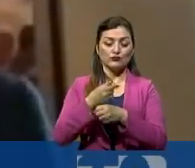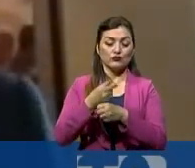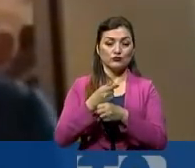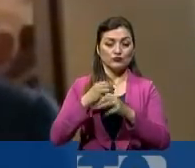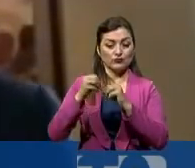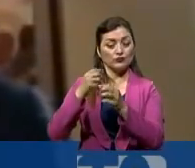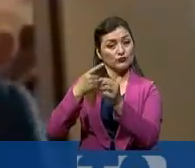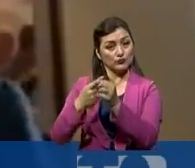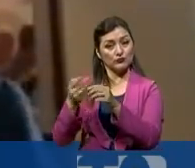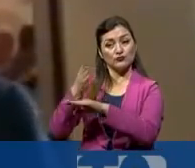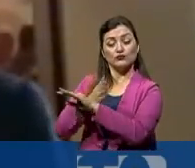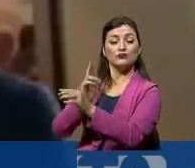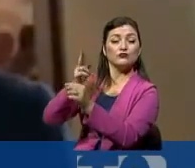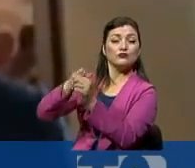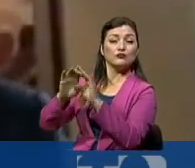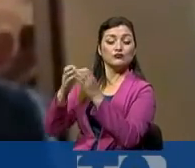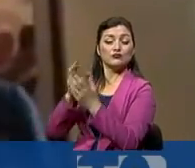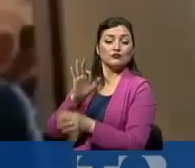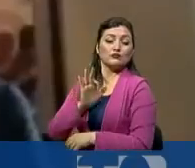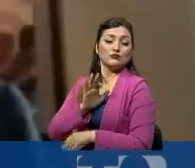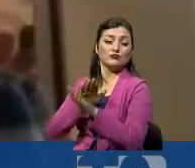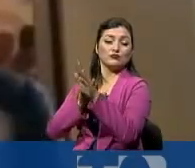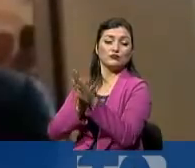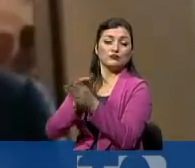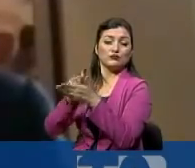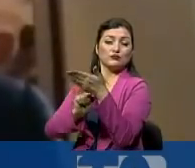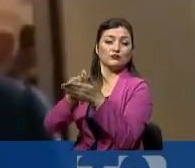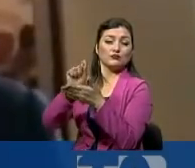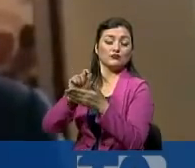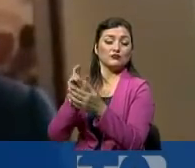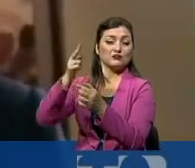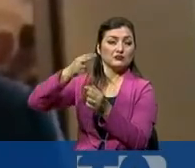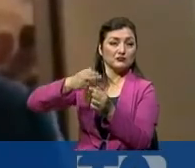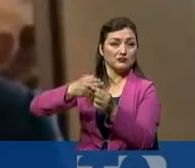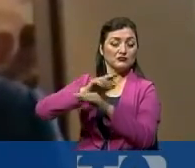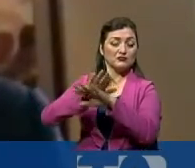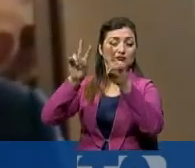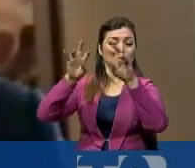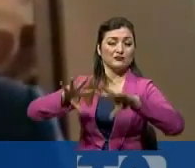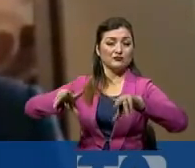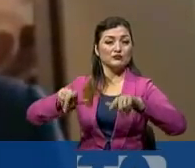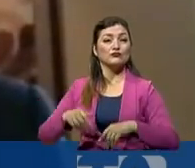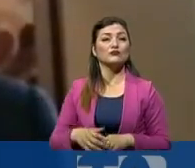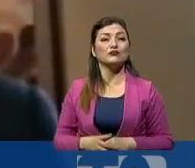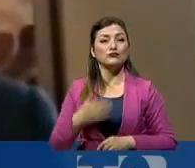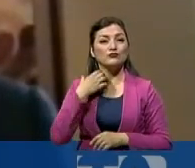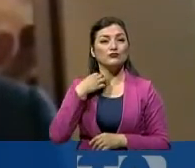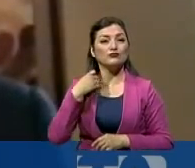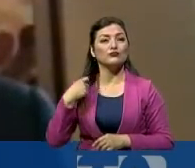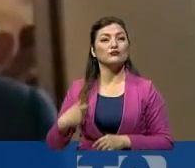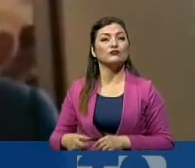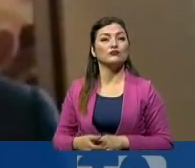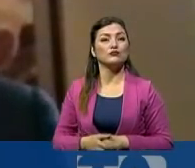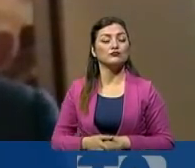de Quito formó parte de la comisión técnica que adjudicó el consorcio de que estaría involucrado en este caso de corrupción, ¿no? Creo que aquí no hay